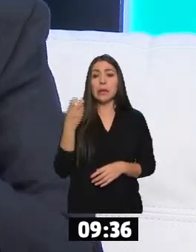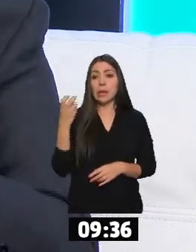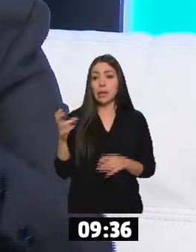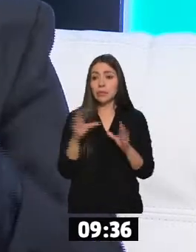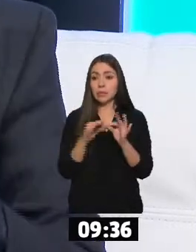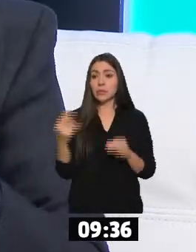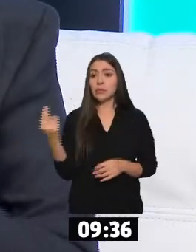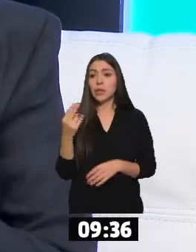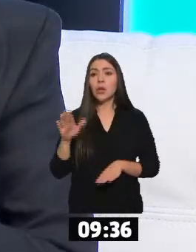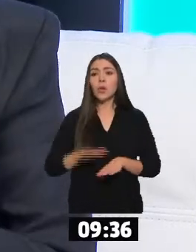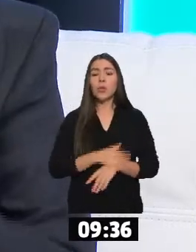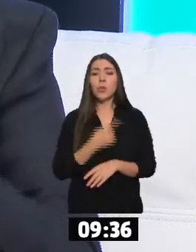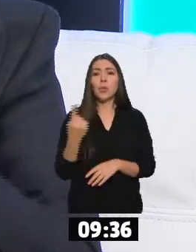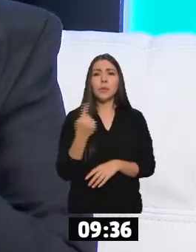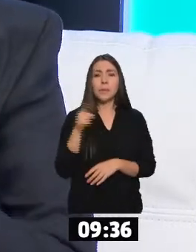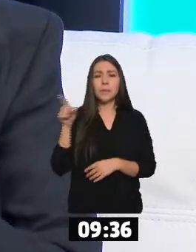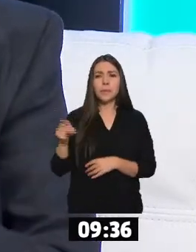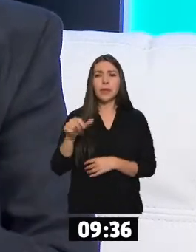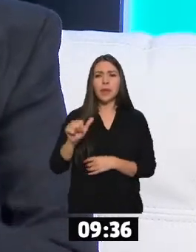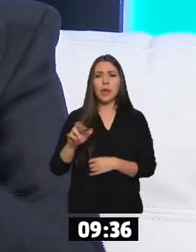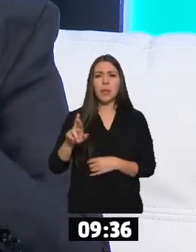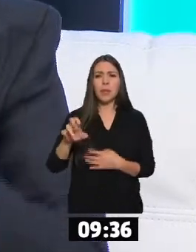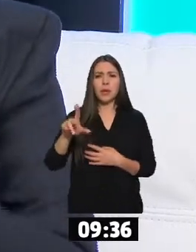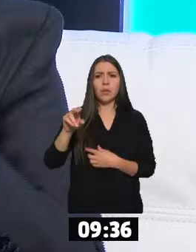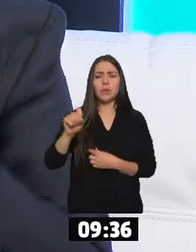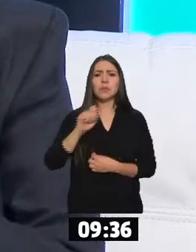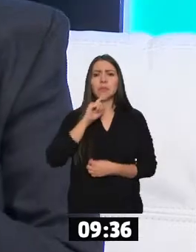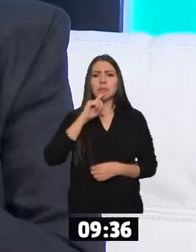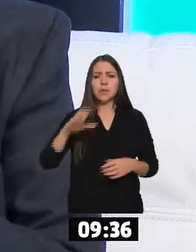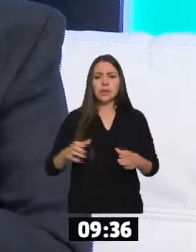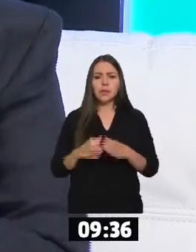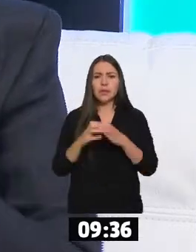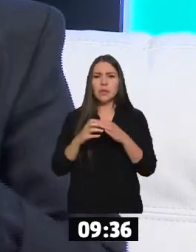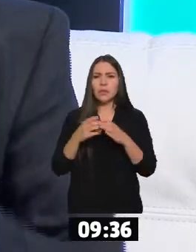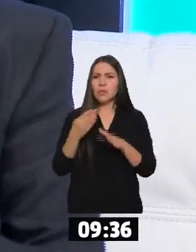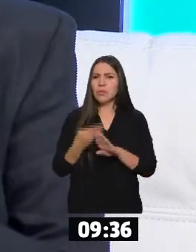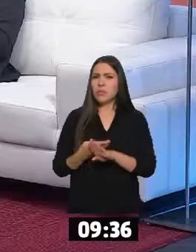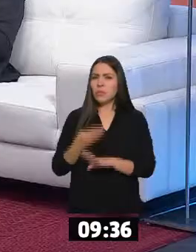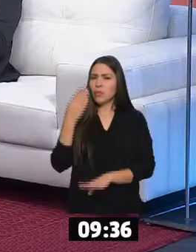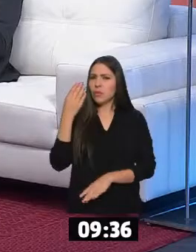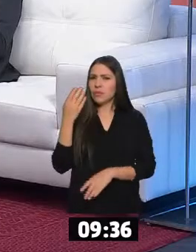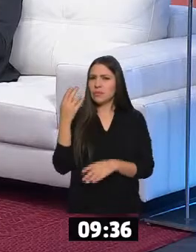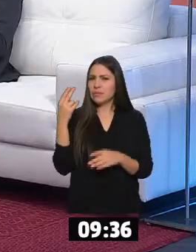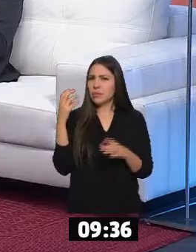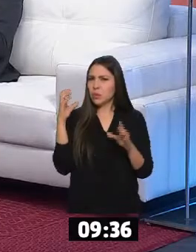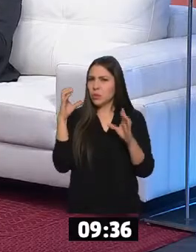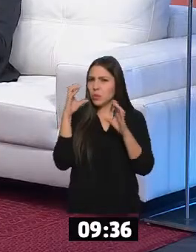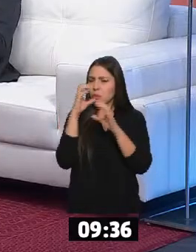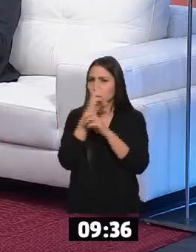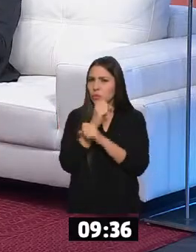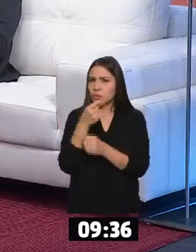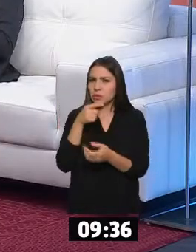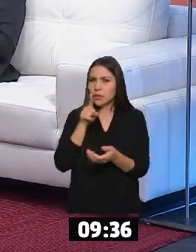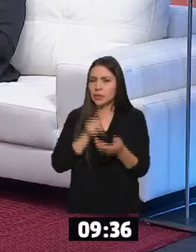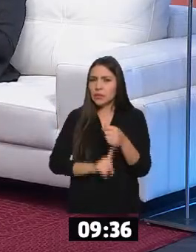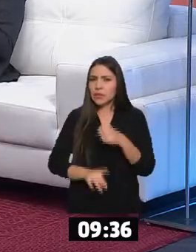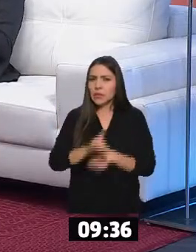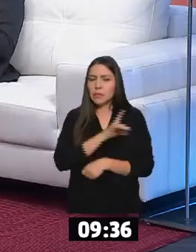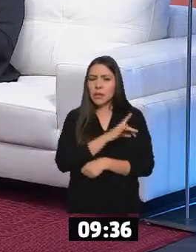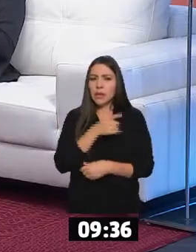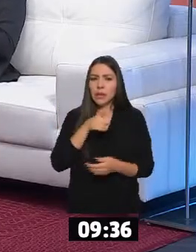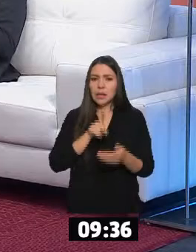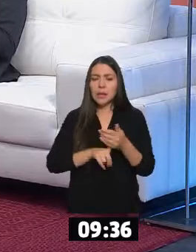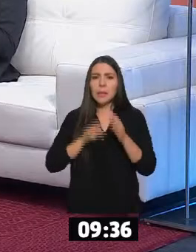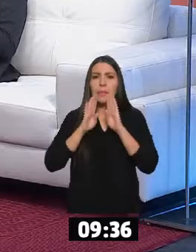cuentas, Aureoles representa un sector muy oscuro, muy tenebroso del PRD. Y a mí me parece